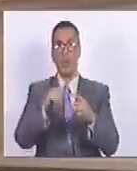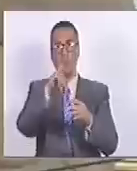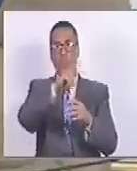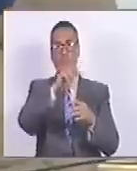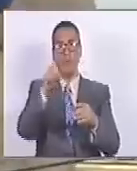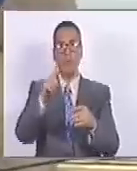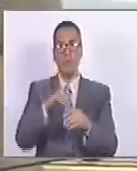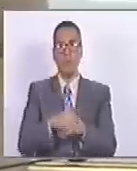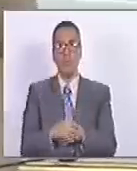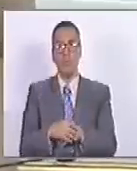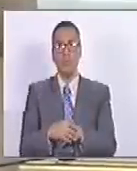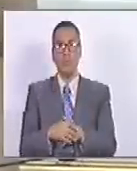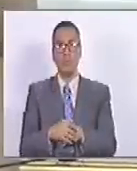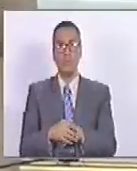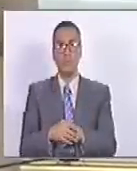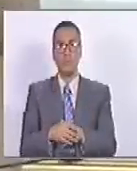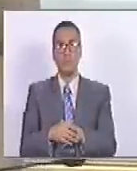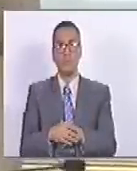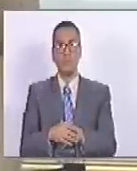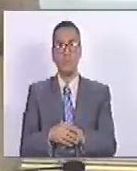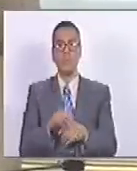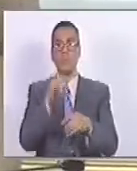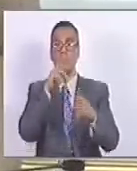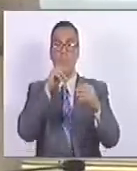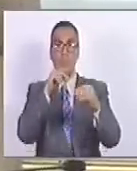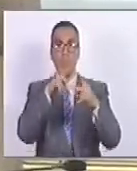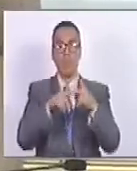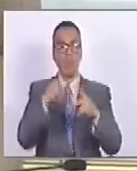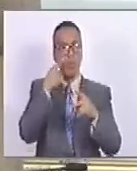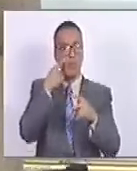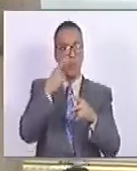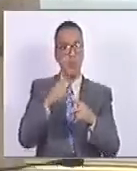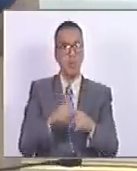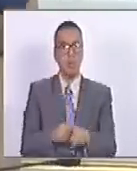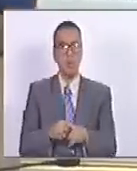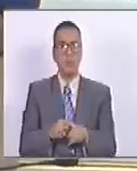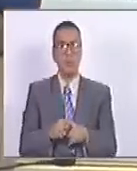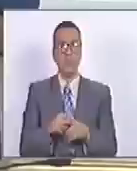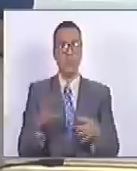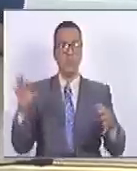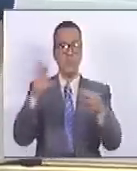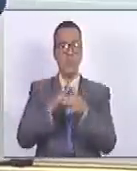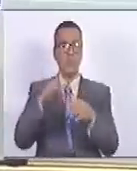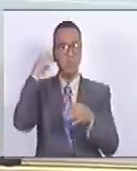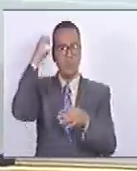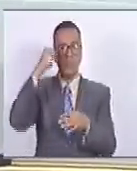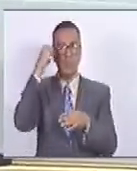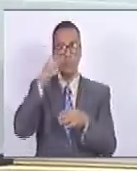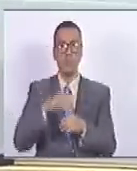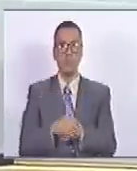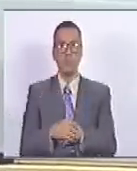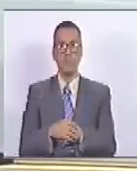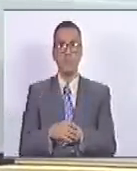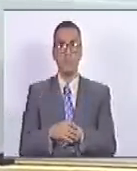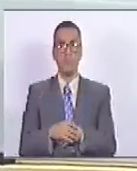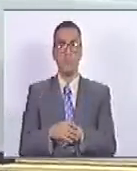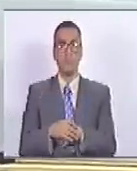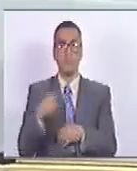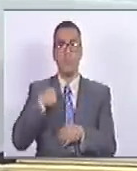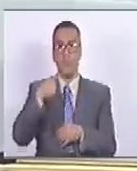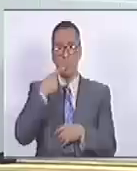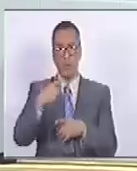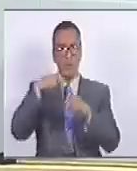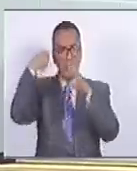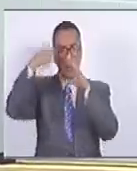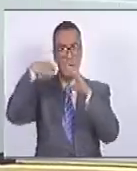año 21. Y habla de la misión de observación de la Unión Europea. Yo tengo los